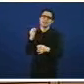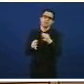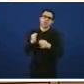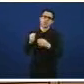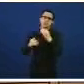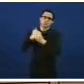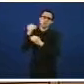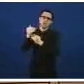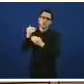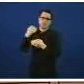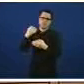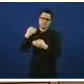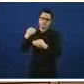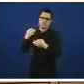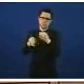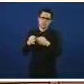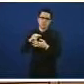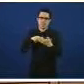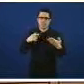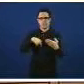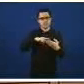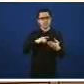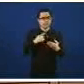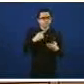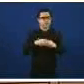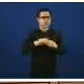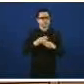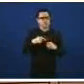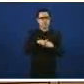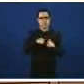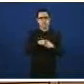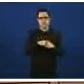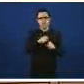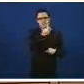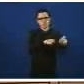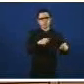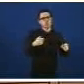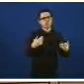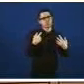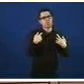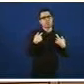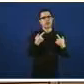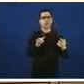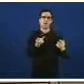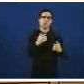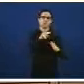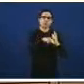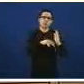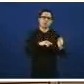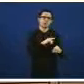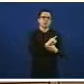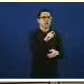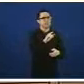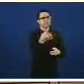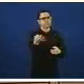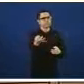que contribuíron A través De particulares Condicións Enganosas E que foron Efectivamente Enganados Por